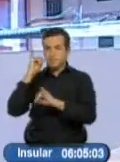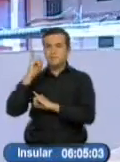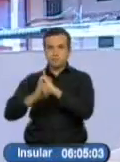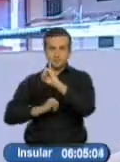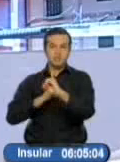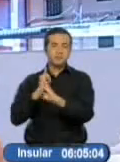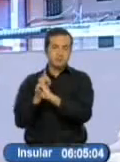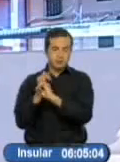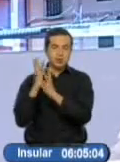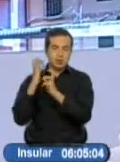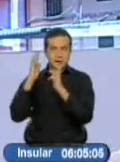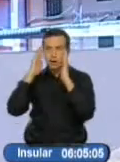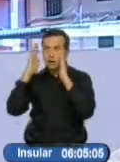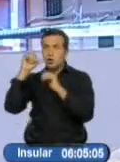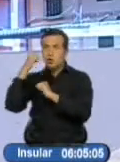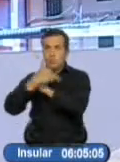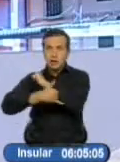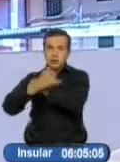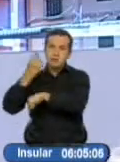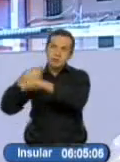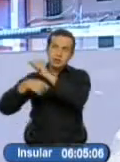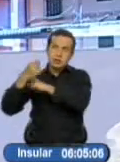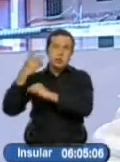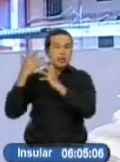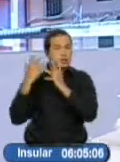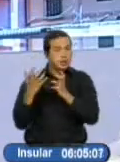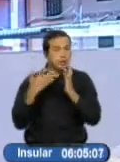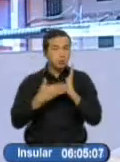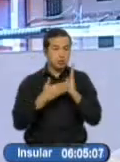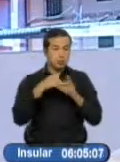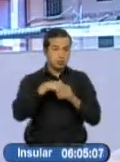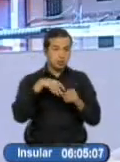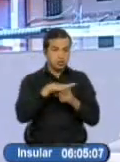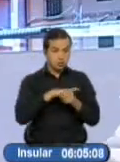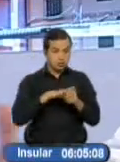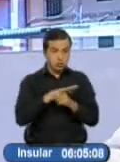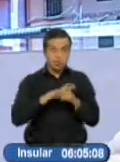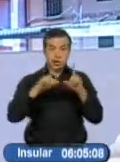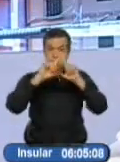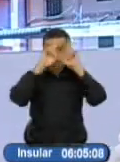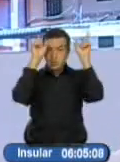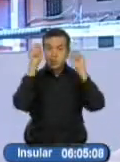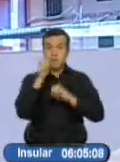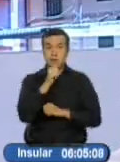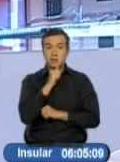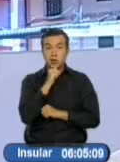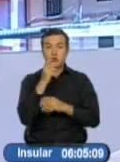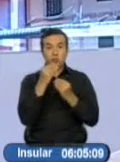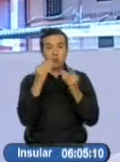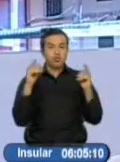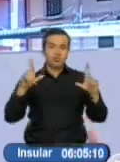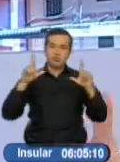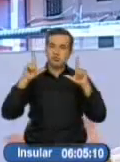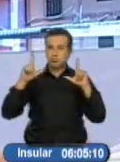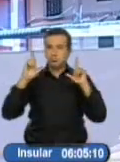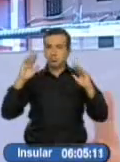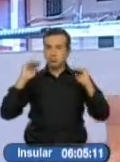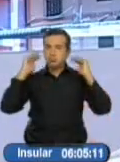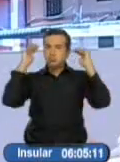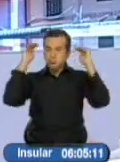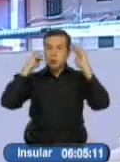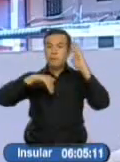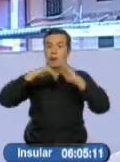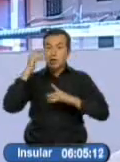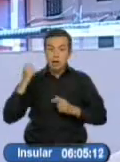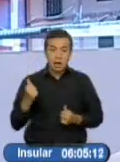la economía, estamos apuntando a tener un modelo interno donde el sector privado vuelva a tener mucho protagonismo, donde el gasto público